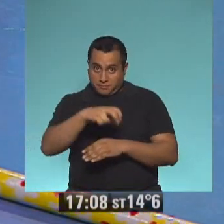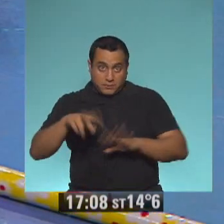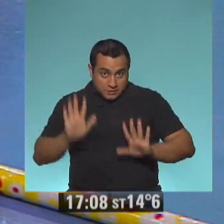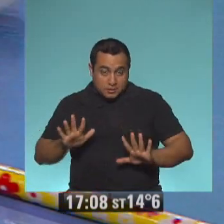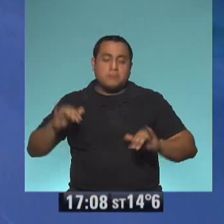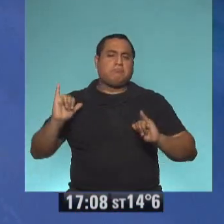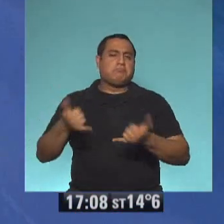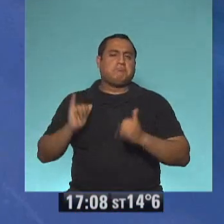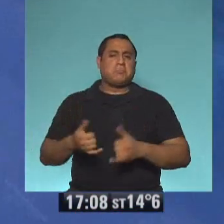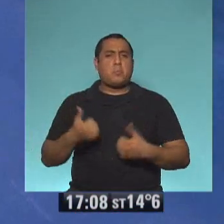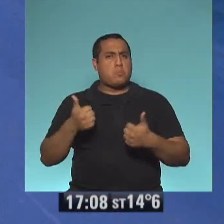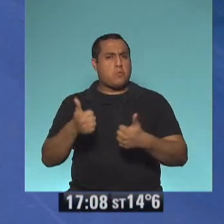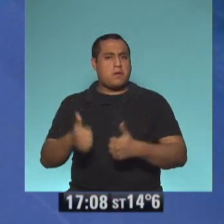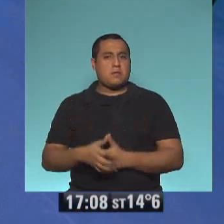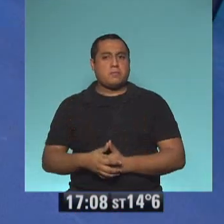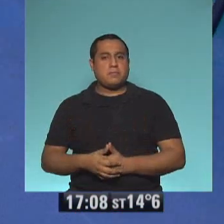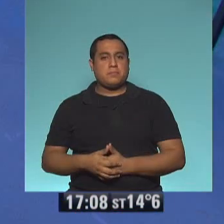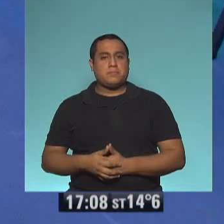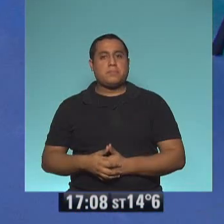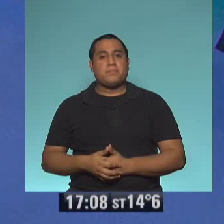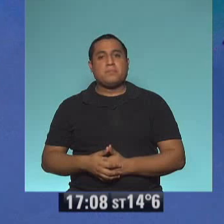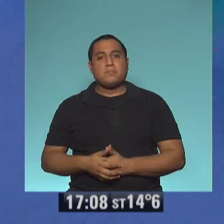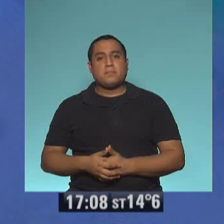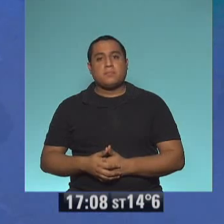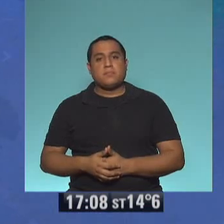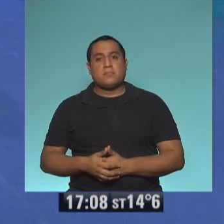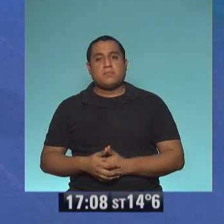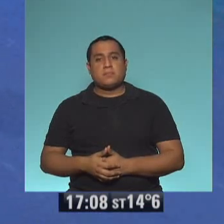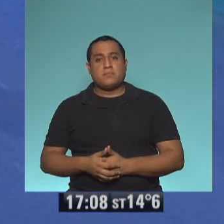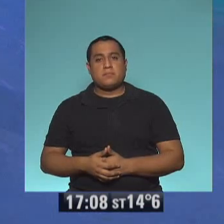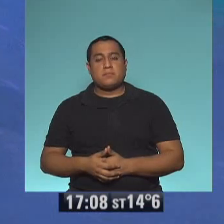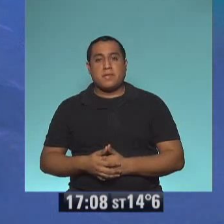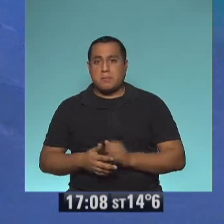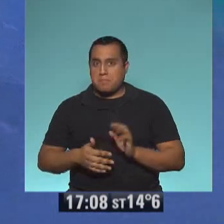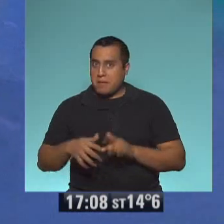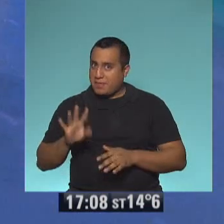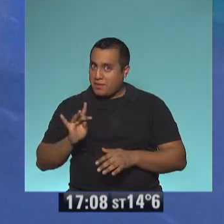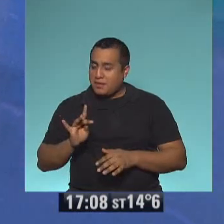muy bien eso y es más dominio con las rodillas